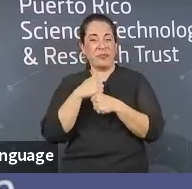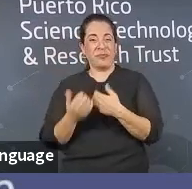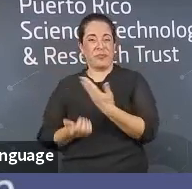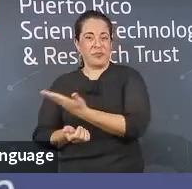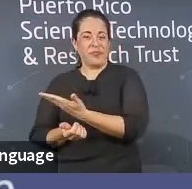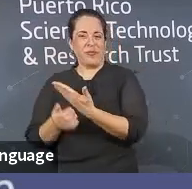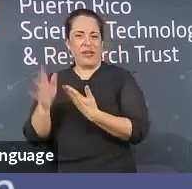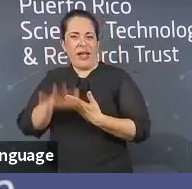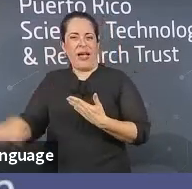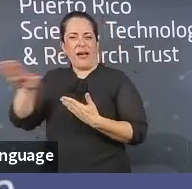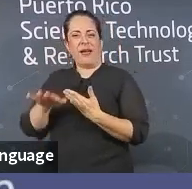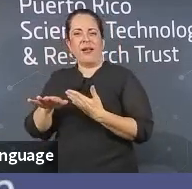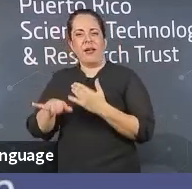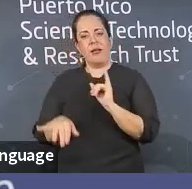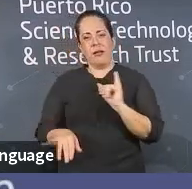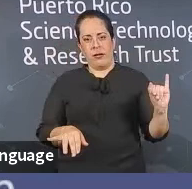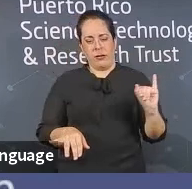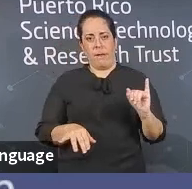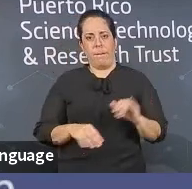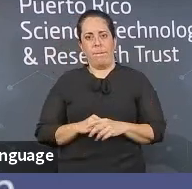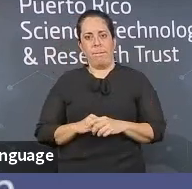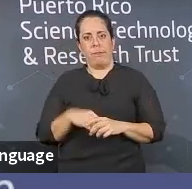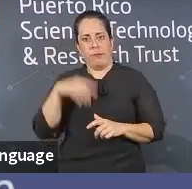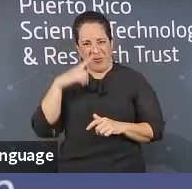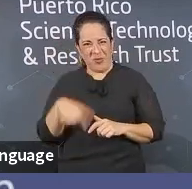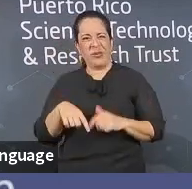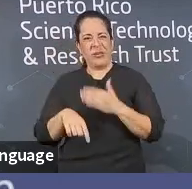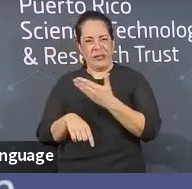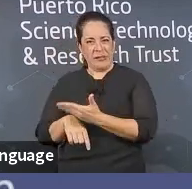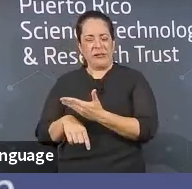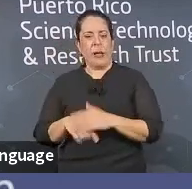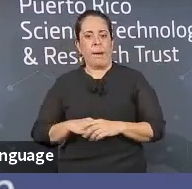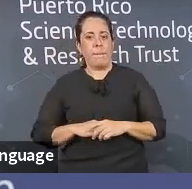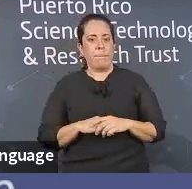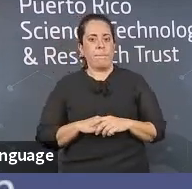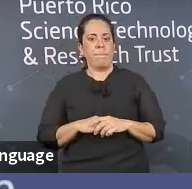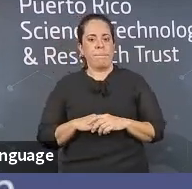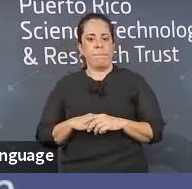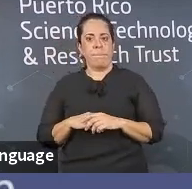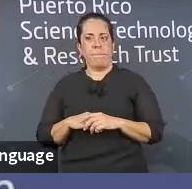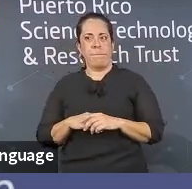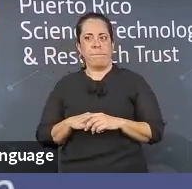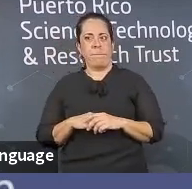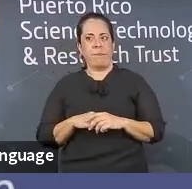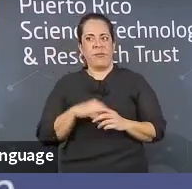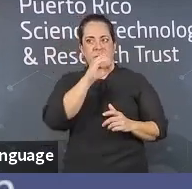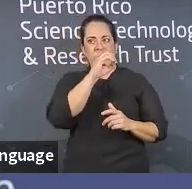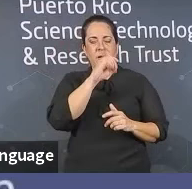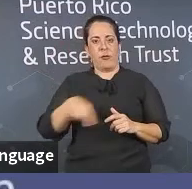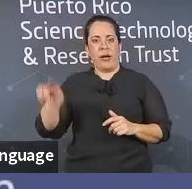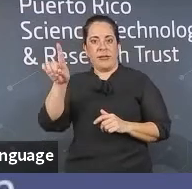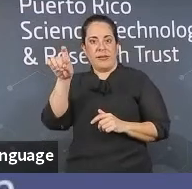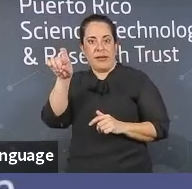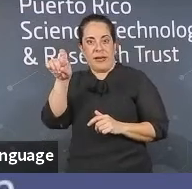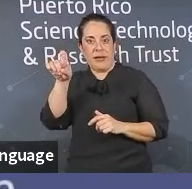su lado izquierdo es, si se pueden fijar, hay una regla de 0 a 100.